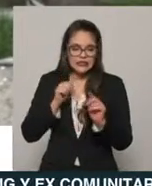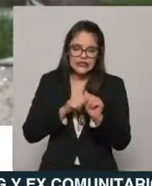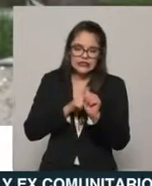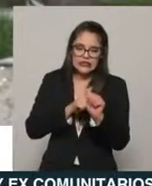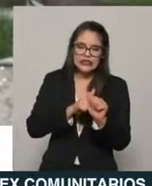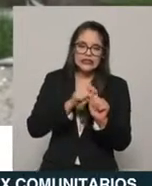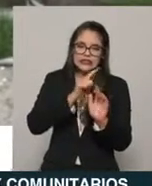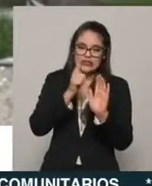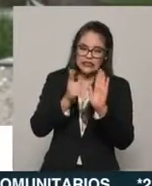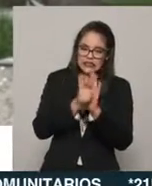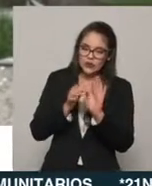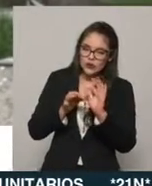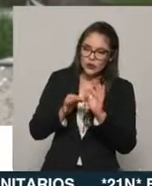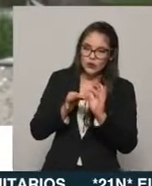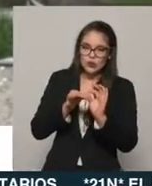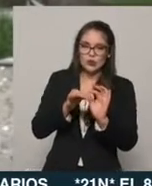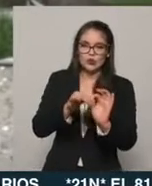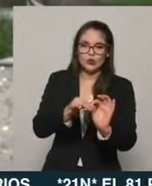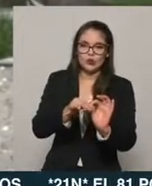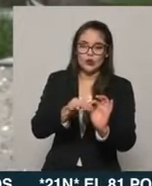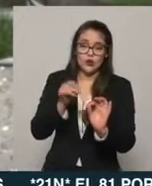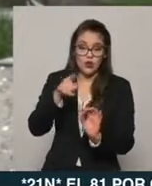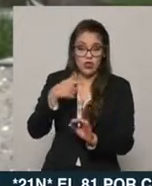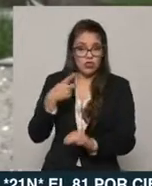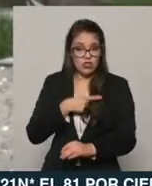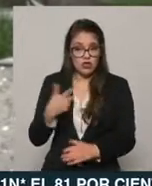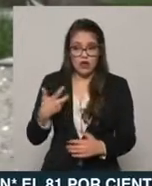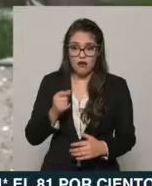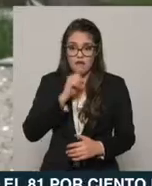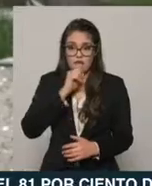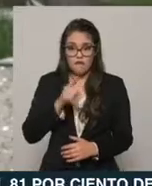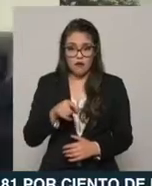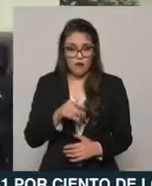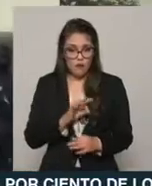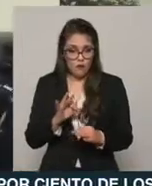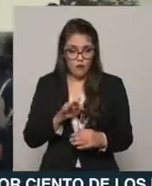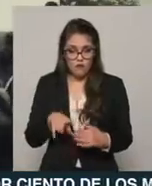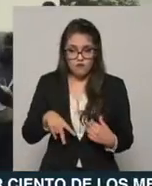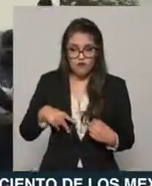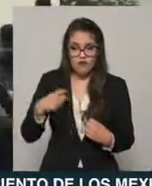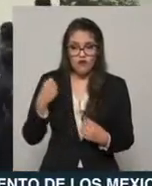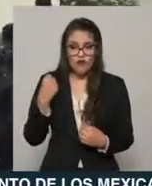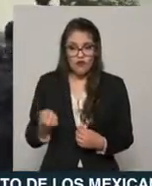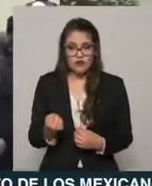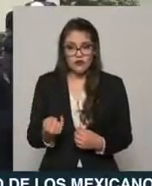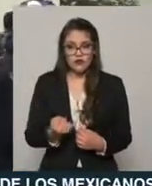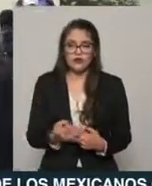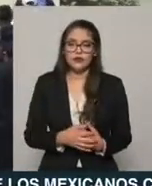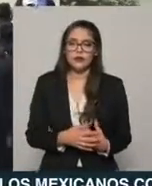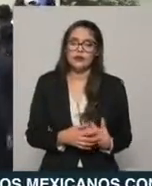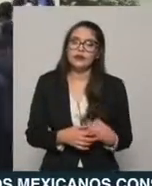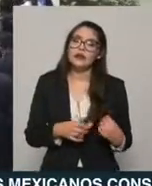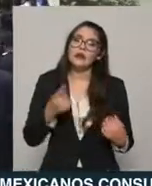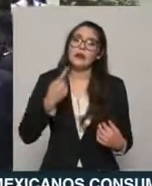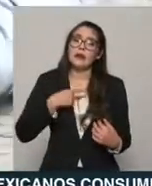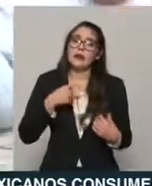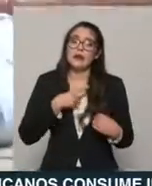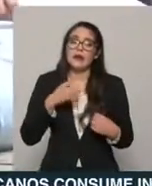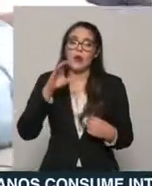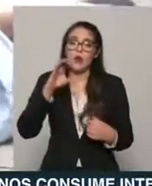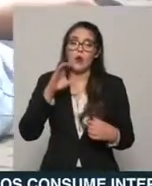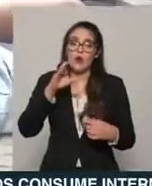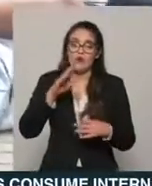marco legal, tú vas a ejercer la función del uso de la fuerza. Para que los cadetes aprendan a manejar el